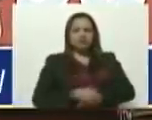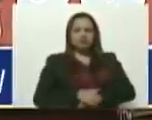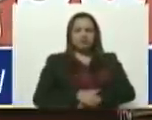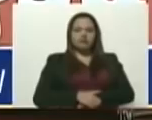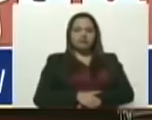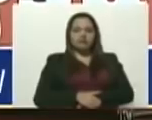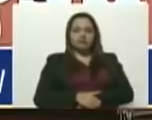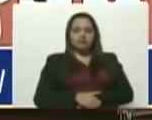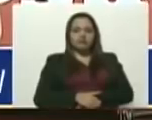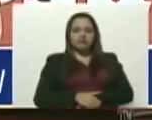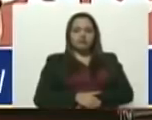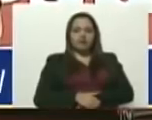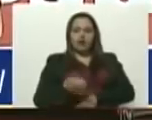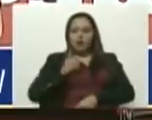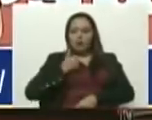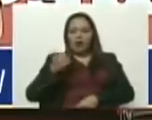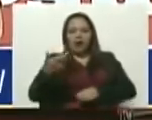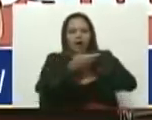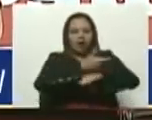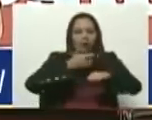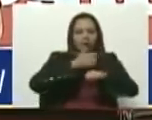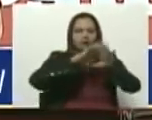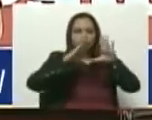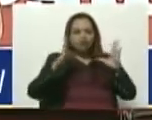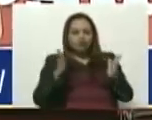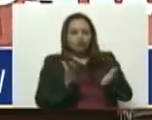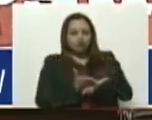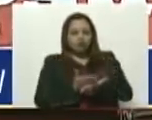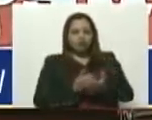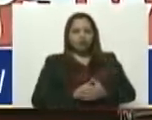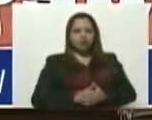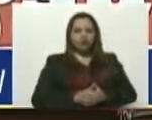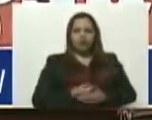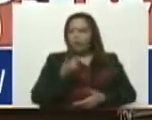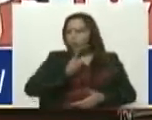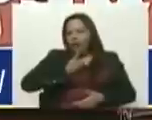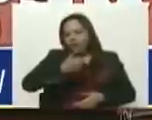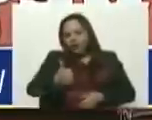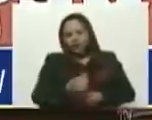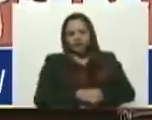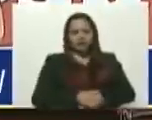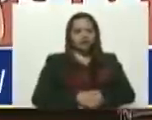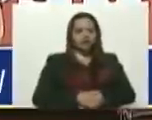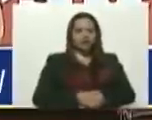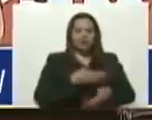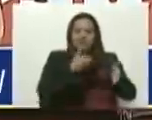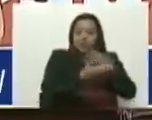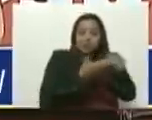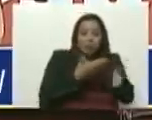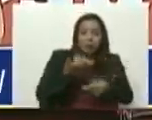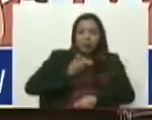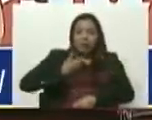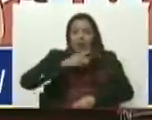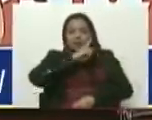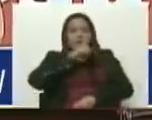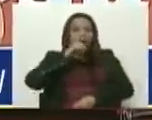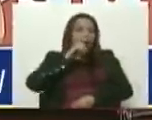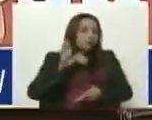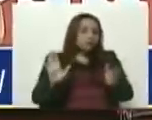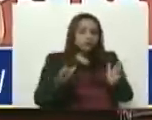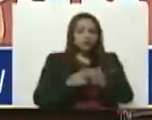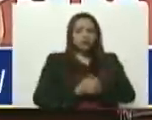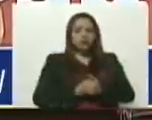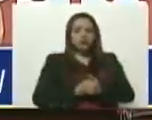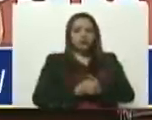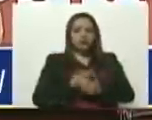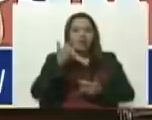cualquier gobierno del mundo cualquiera llámese como se llama que le